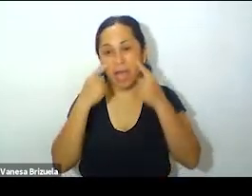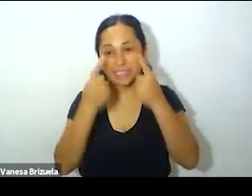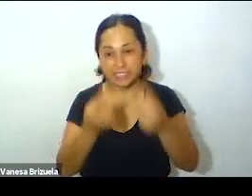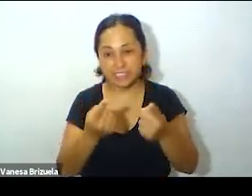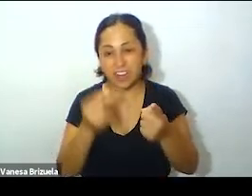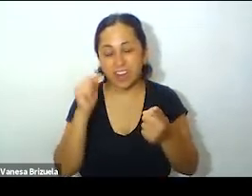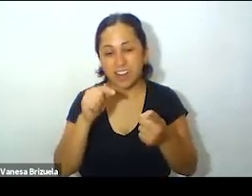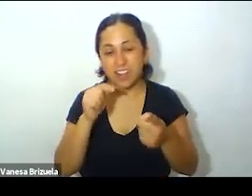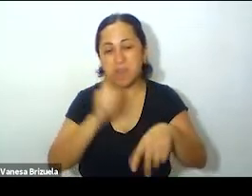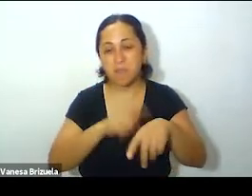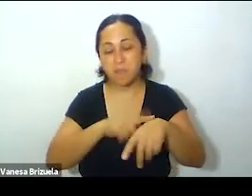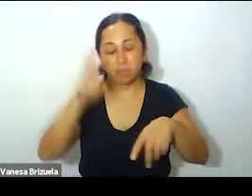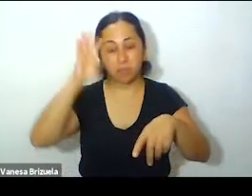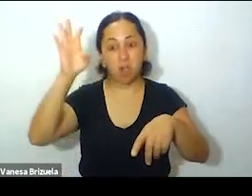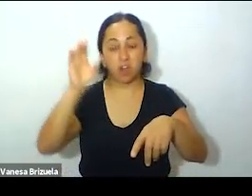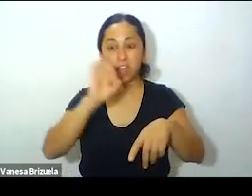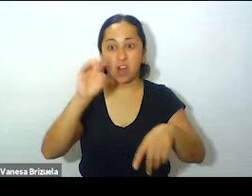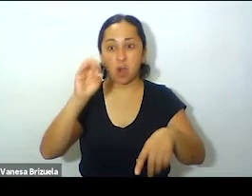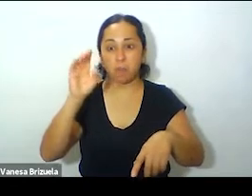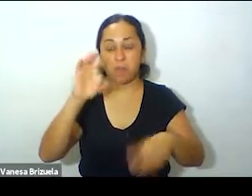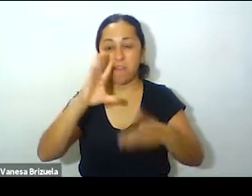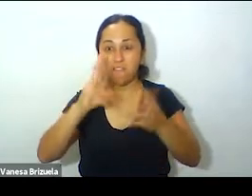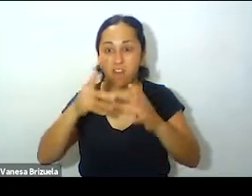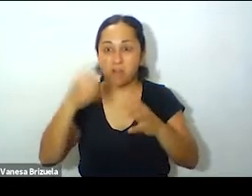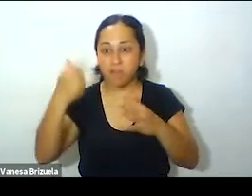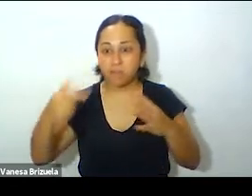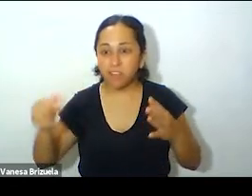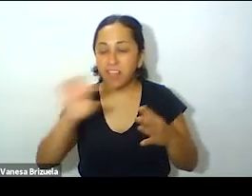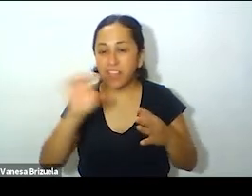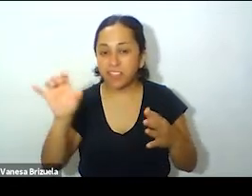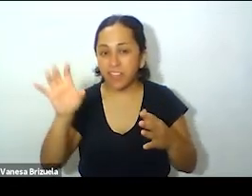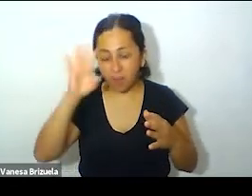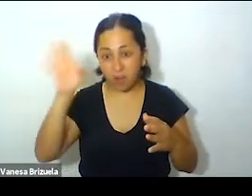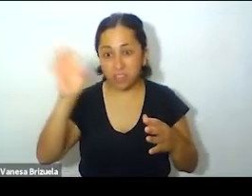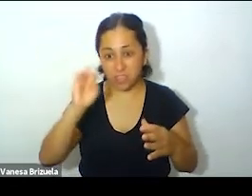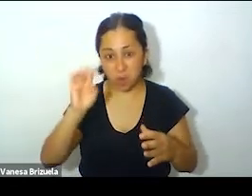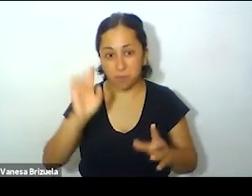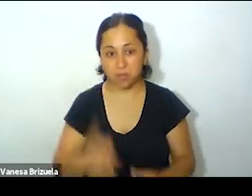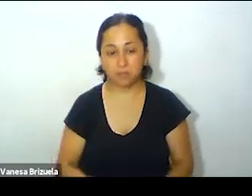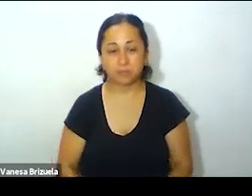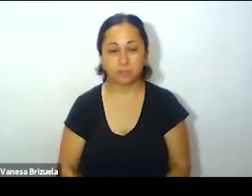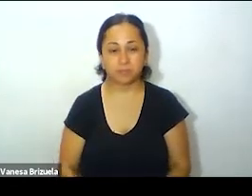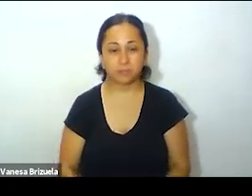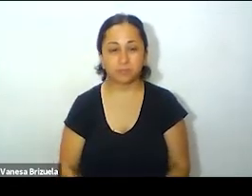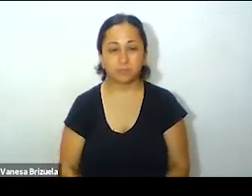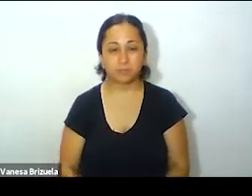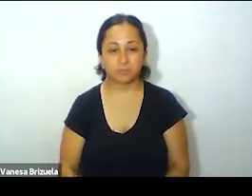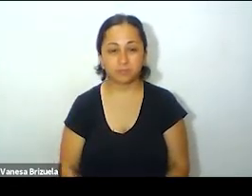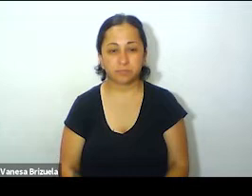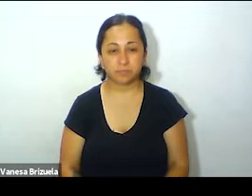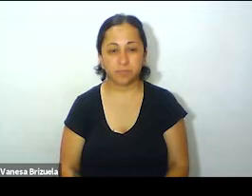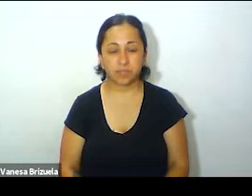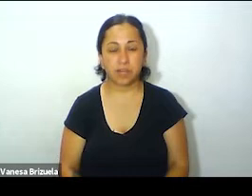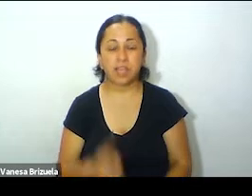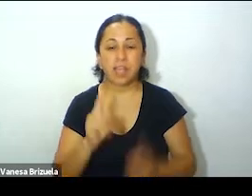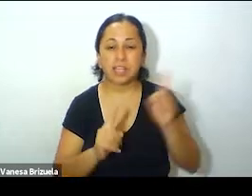atención a la hora de recordar las formas y se van a acordar los nombres. Eso suele